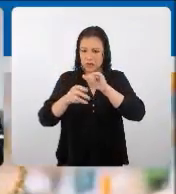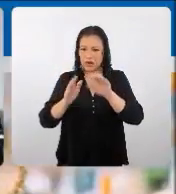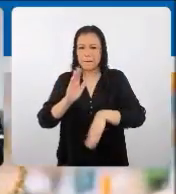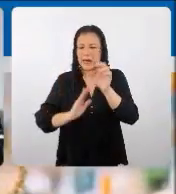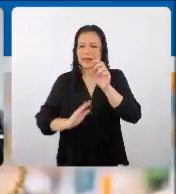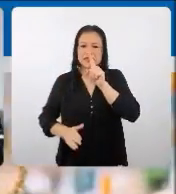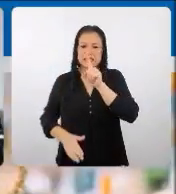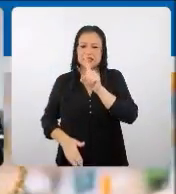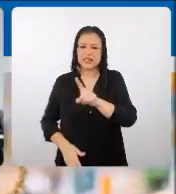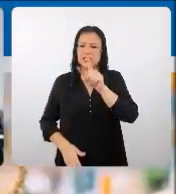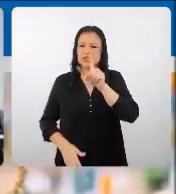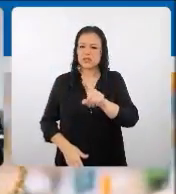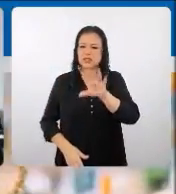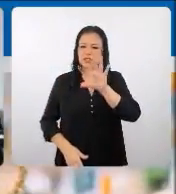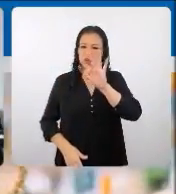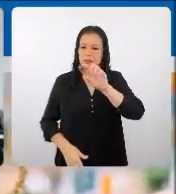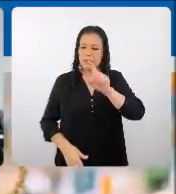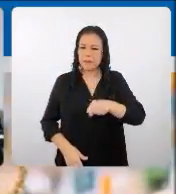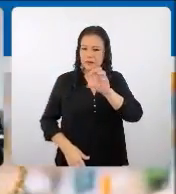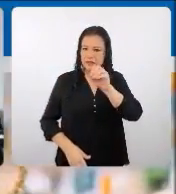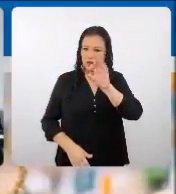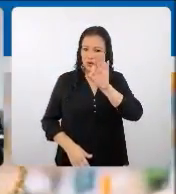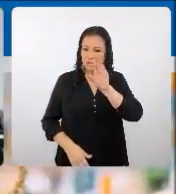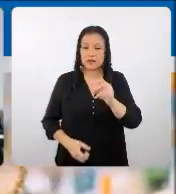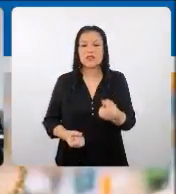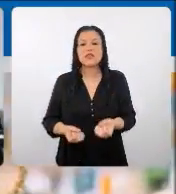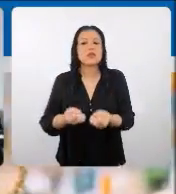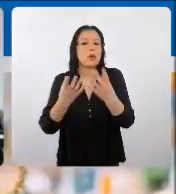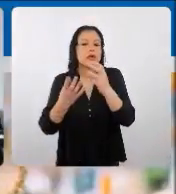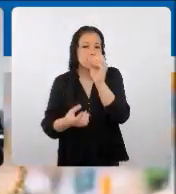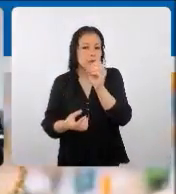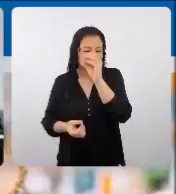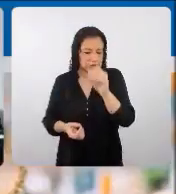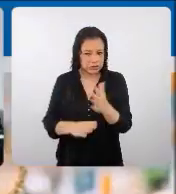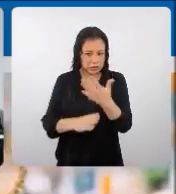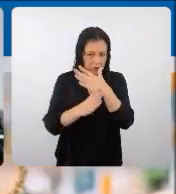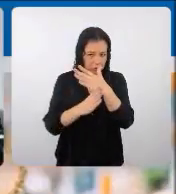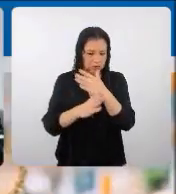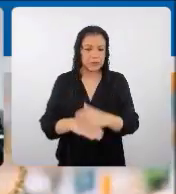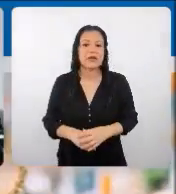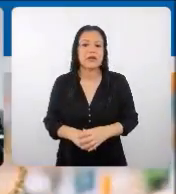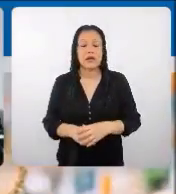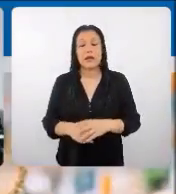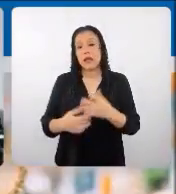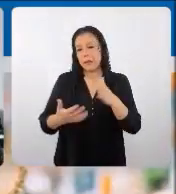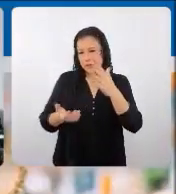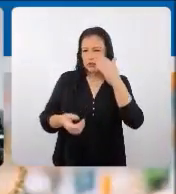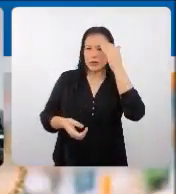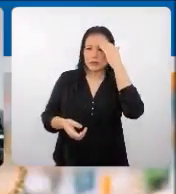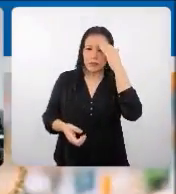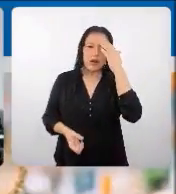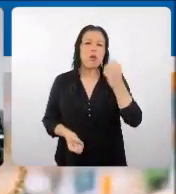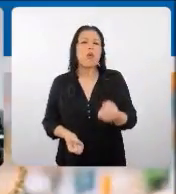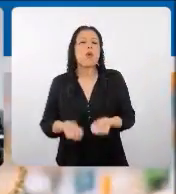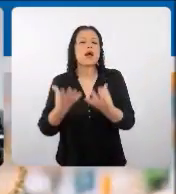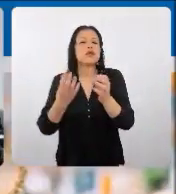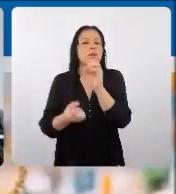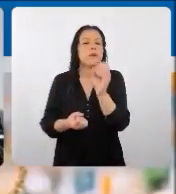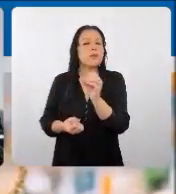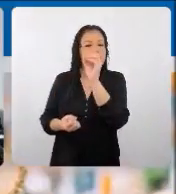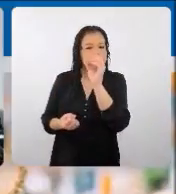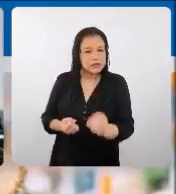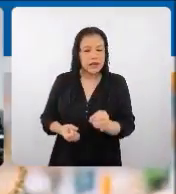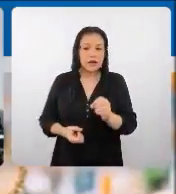100.000, 119.093. Este es un cálculo que tenemos. Para tener una idea de más o menos las proporciones